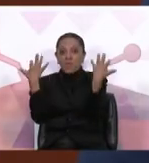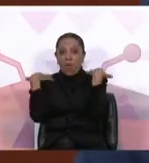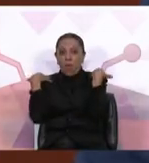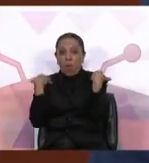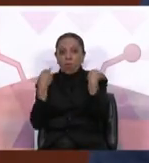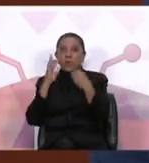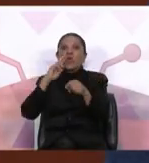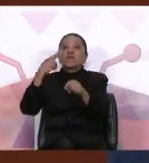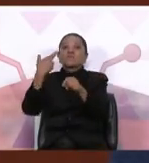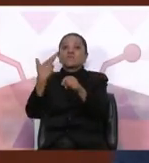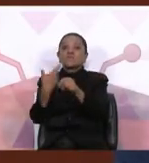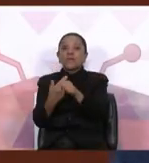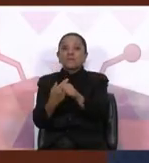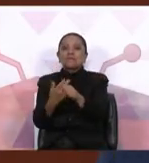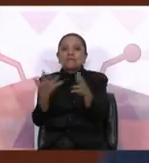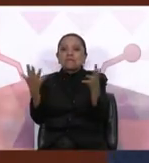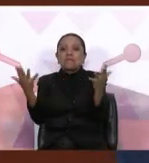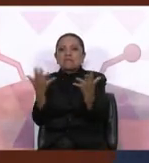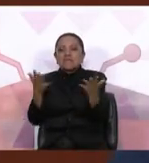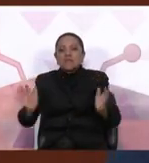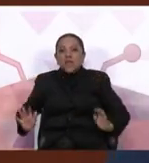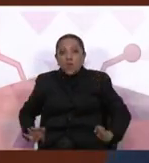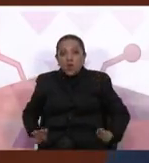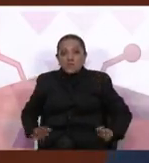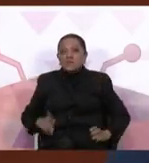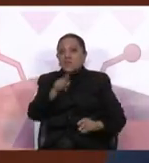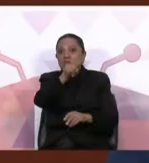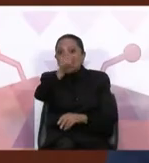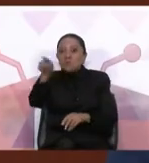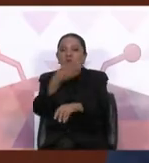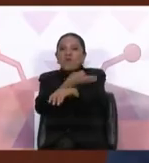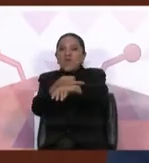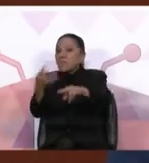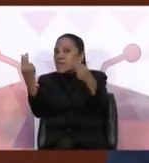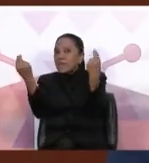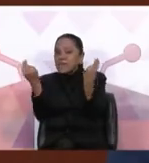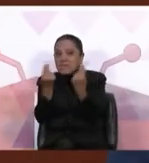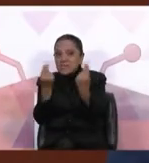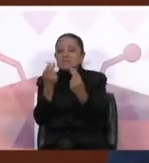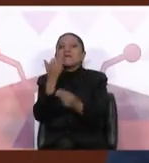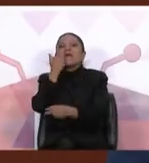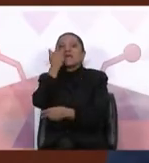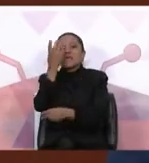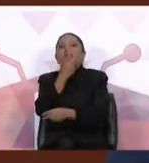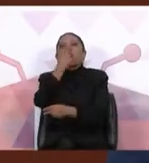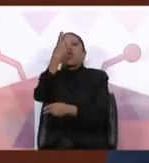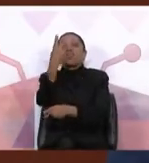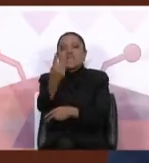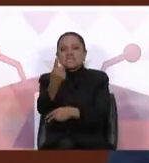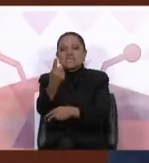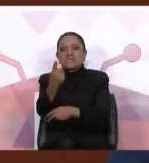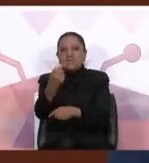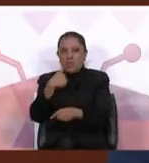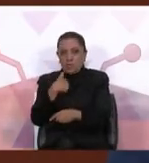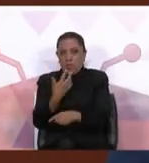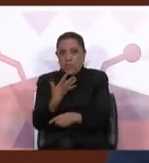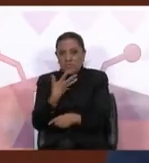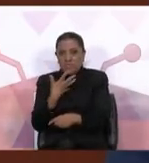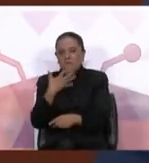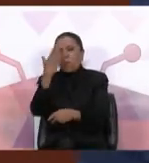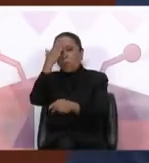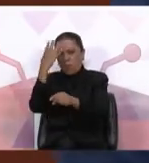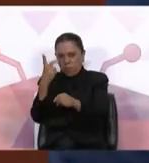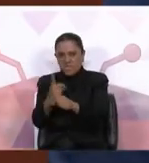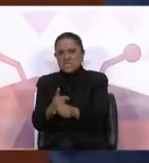de generar las condiciones que tú y tu familia necesita quiero decirte que tengo la capacidad que